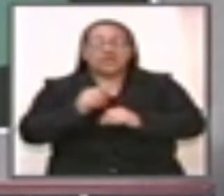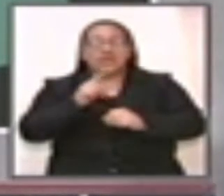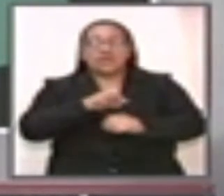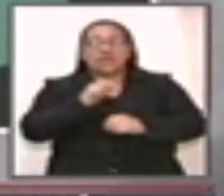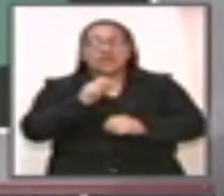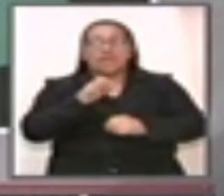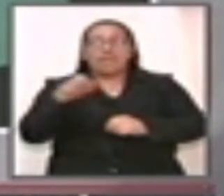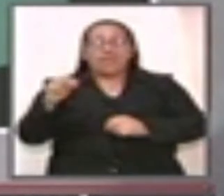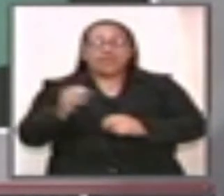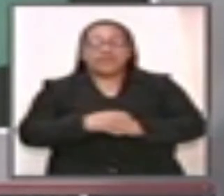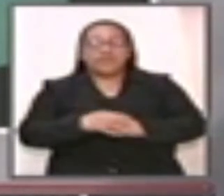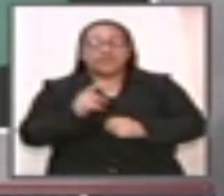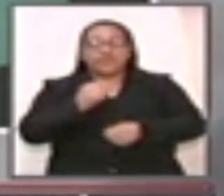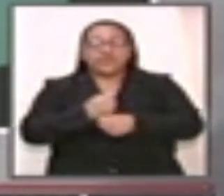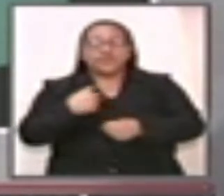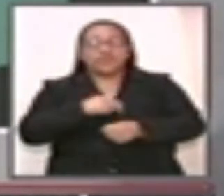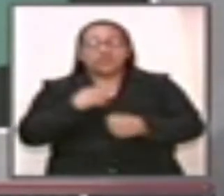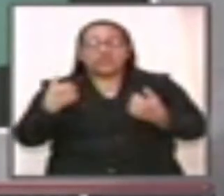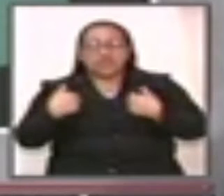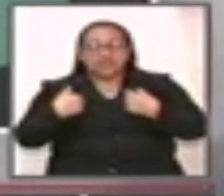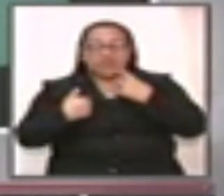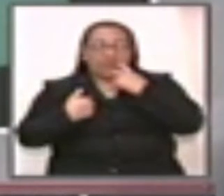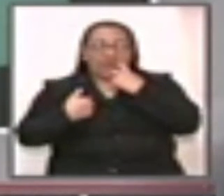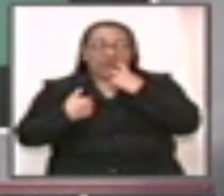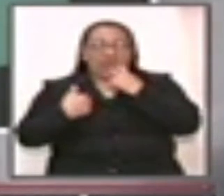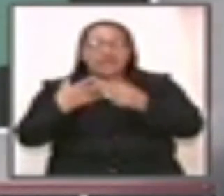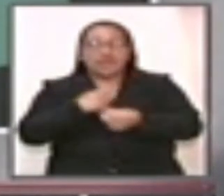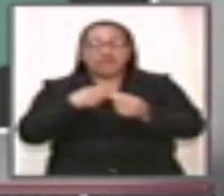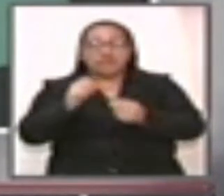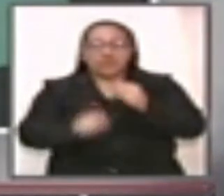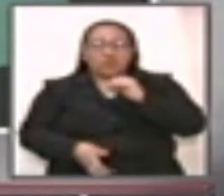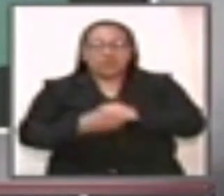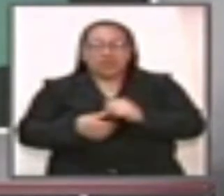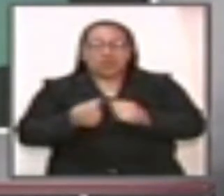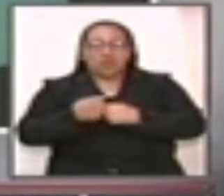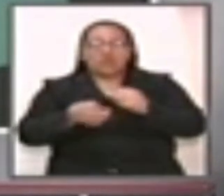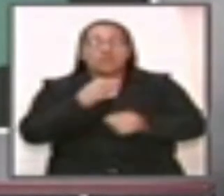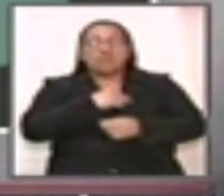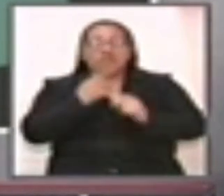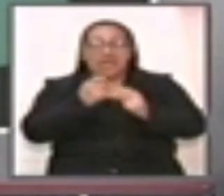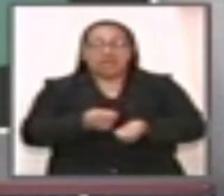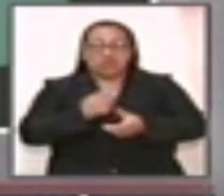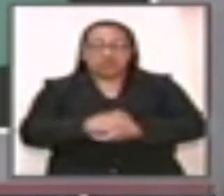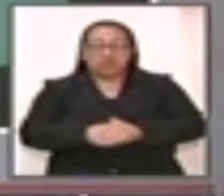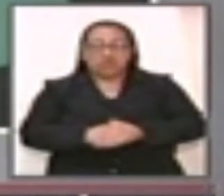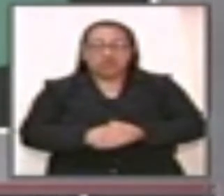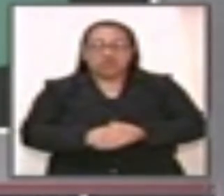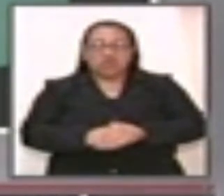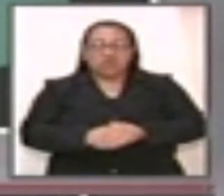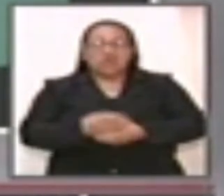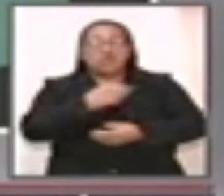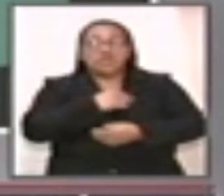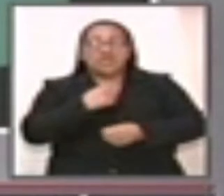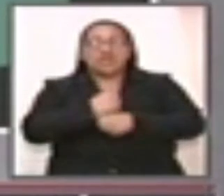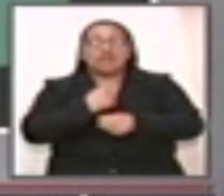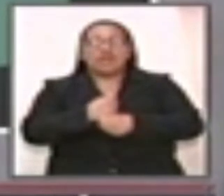TPP. Estas son las metas que nosotros tenemos y hemos firmado un convenio, como dijo el ministro de Agricultura. Nosotros somos ministerios